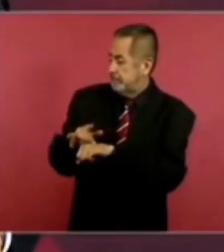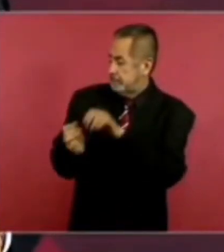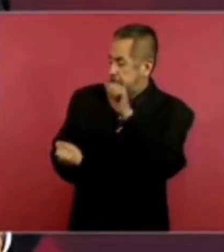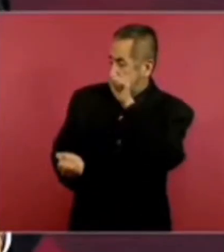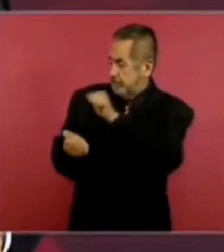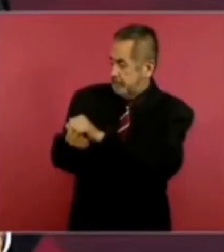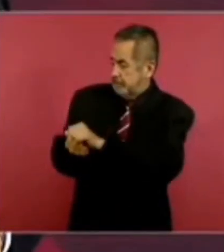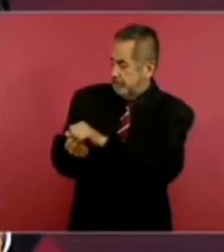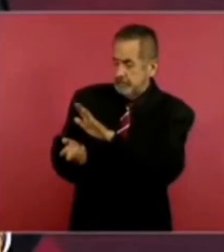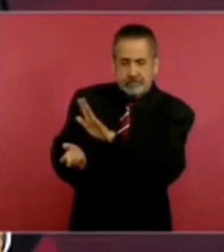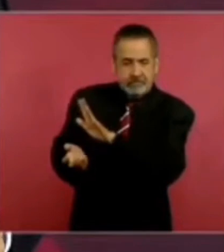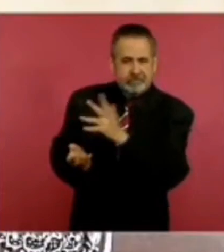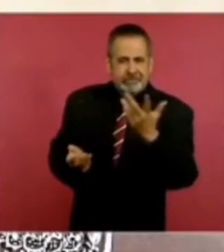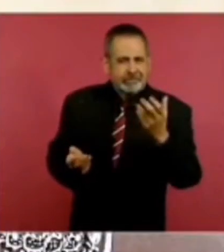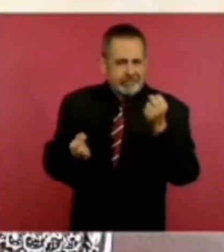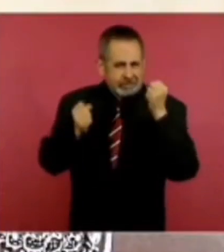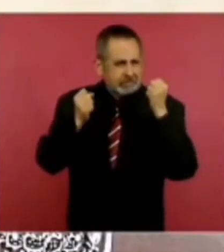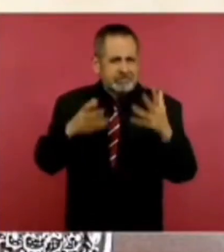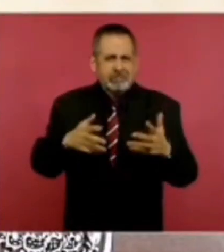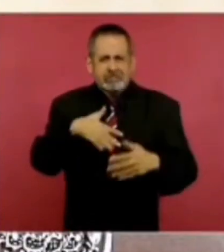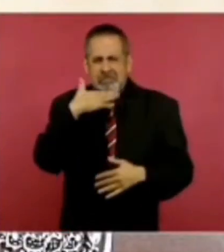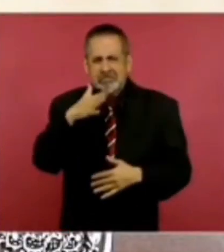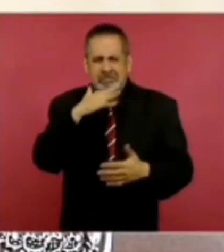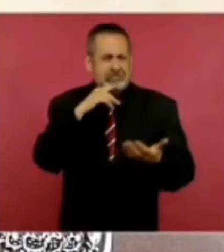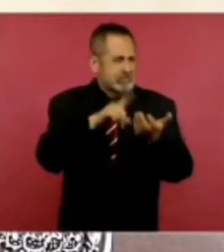Muchísima corrupción.